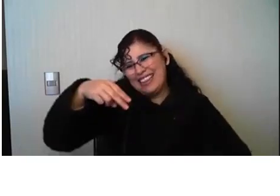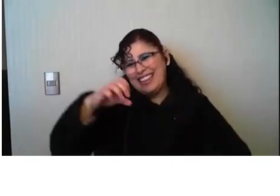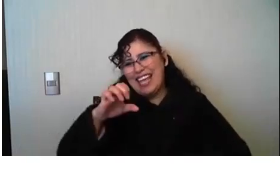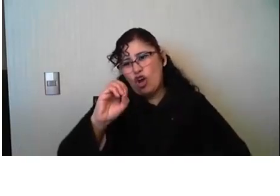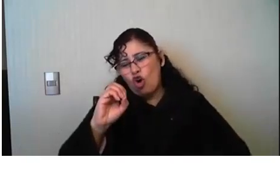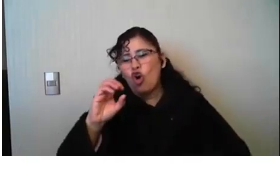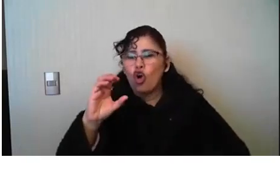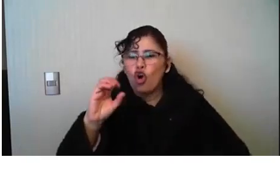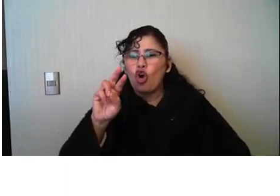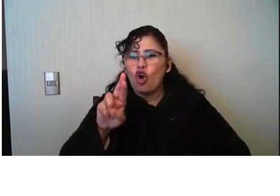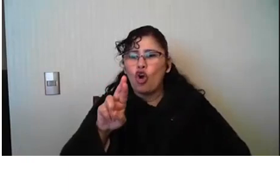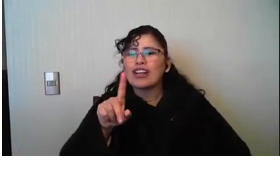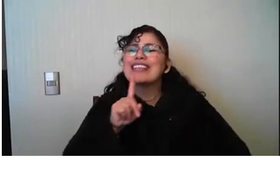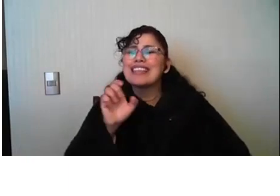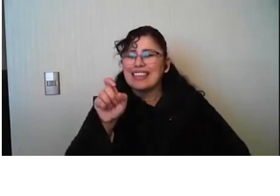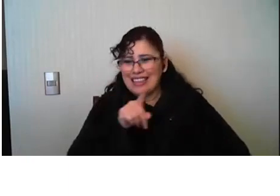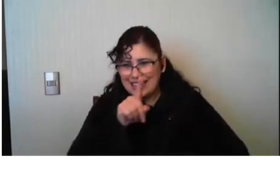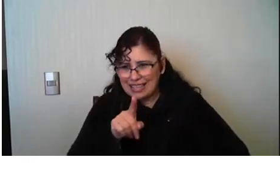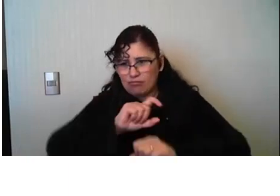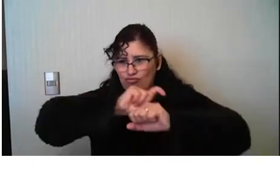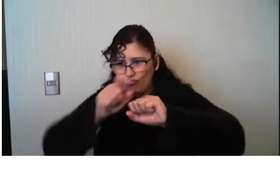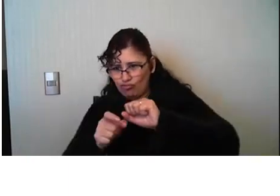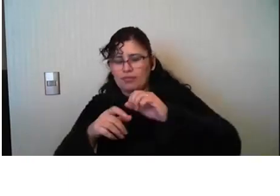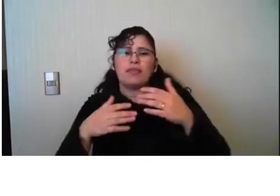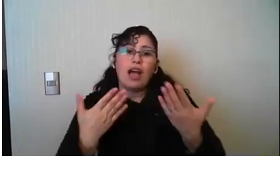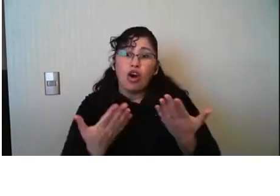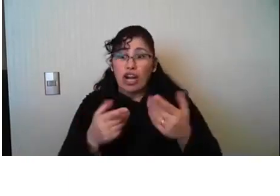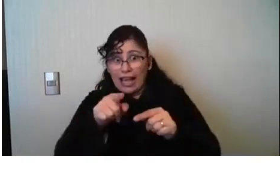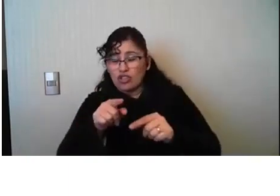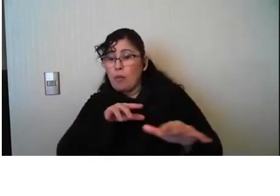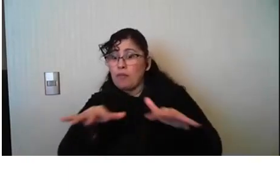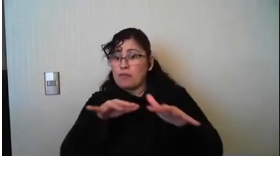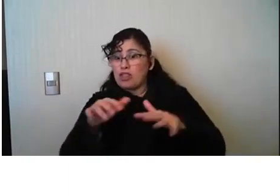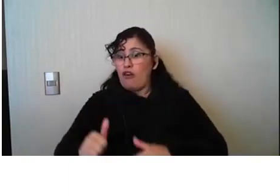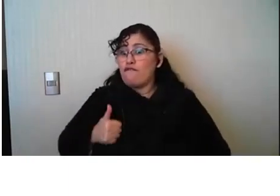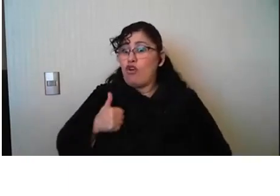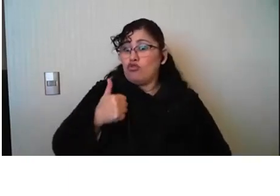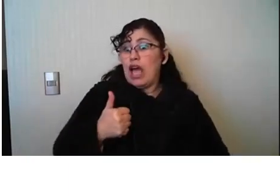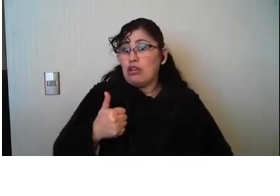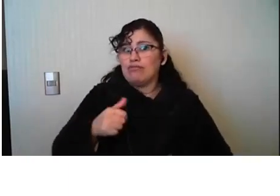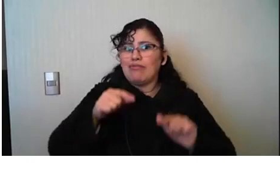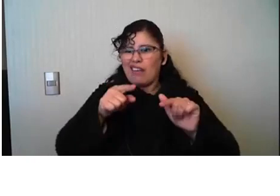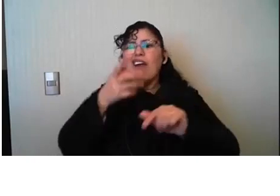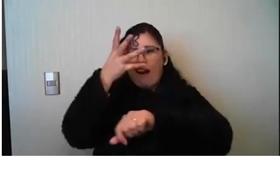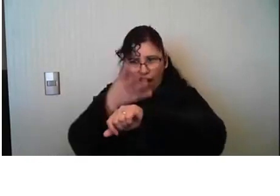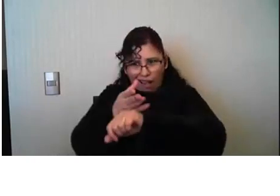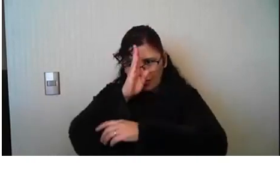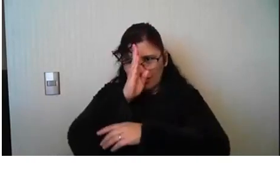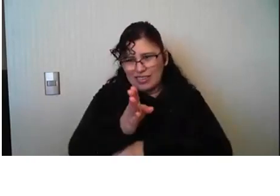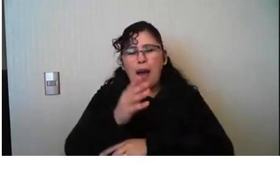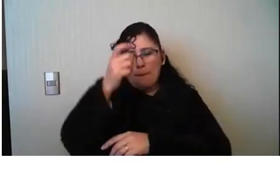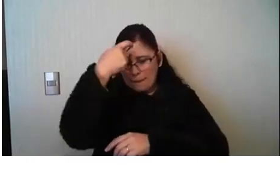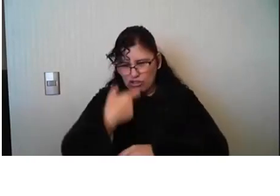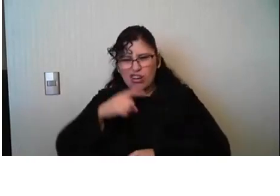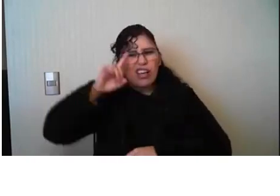Los movimientos son voluntarios, estos que estamos describiendo, por tanto alguien tomó una decisión. O sea, la misma persona toma decisión